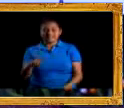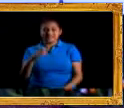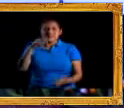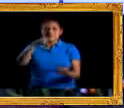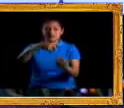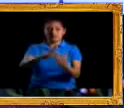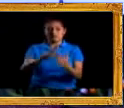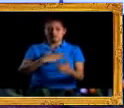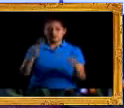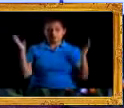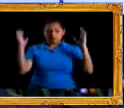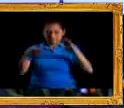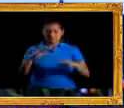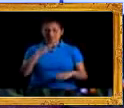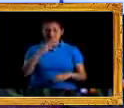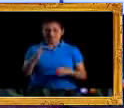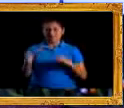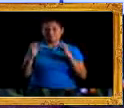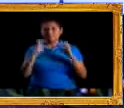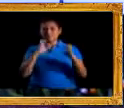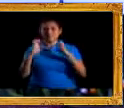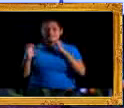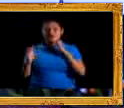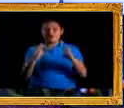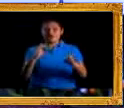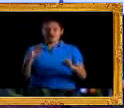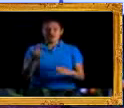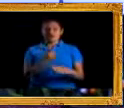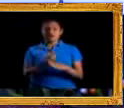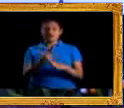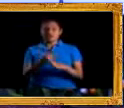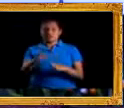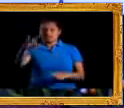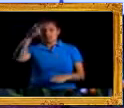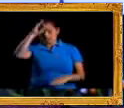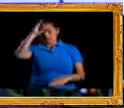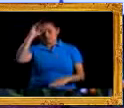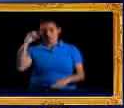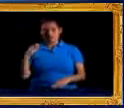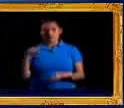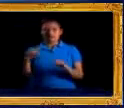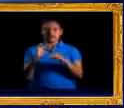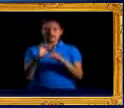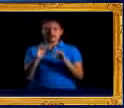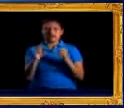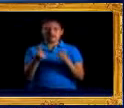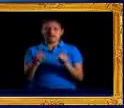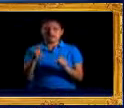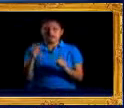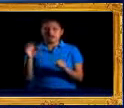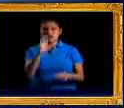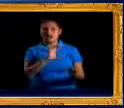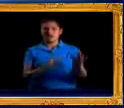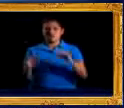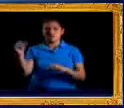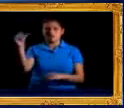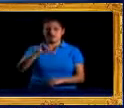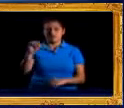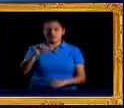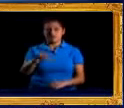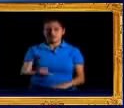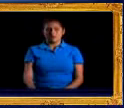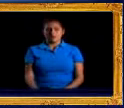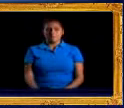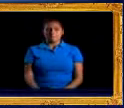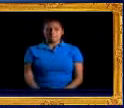es la expresión que utiliza Satanás para crear un colapso. Esta palabra es la que le estaba diciendo proscuneo, que es la palabra